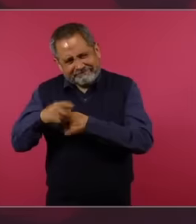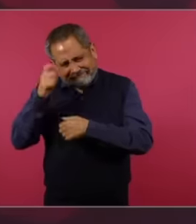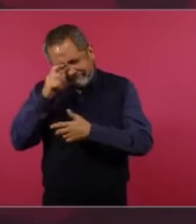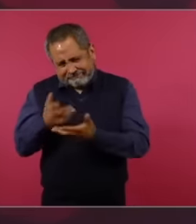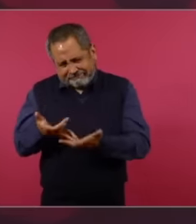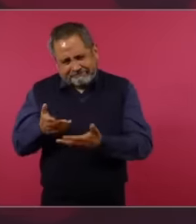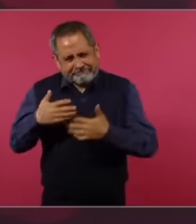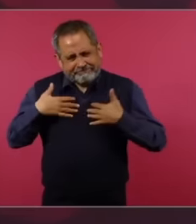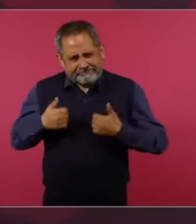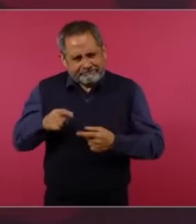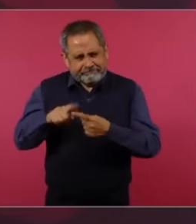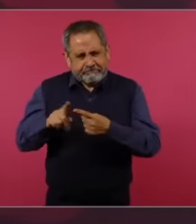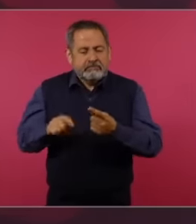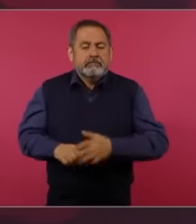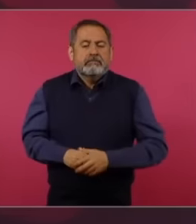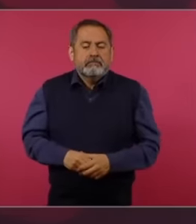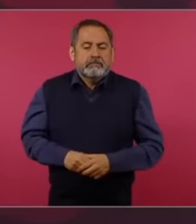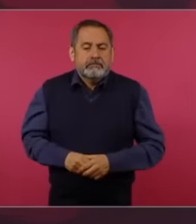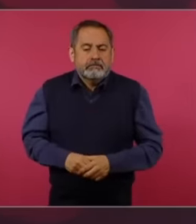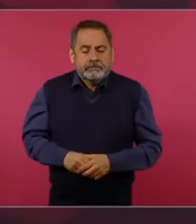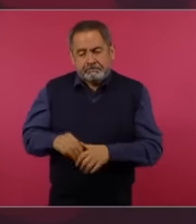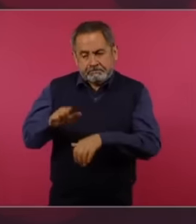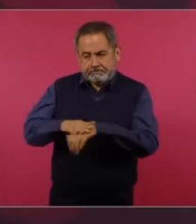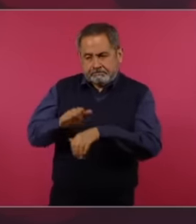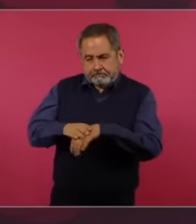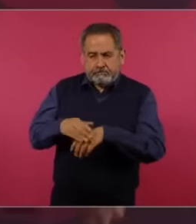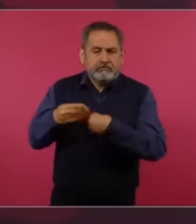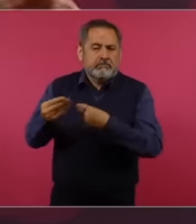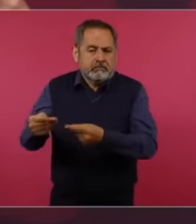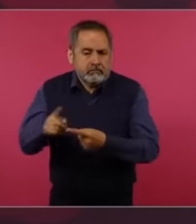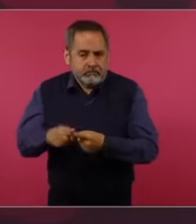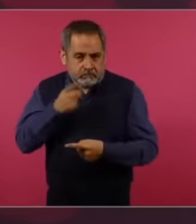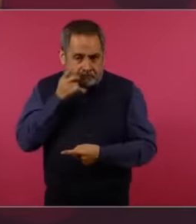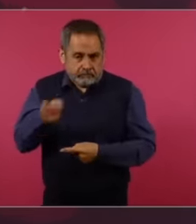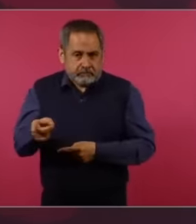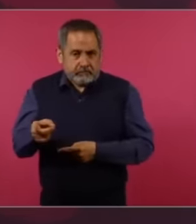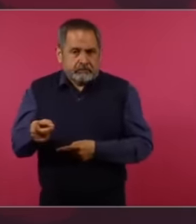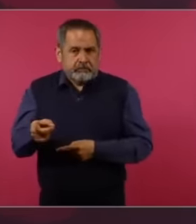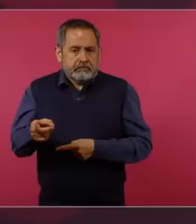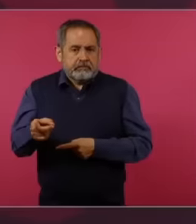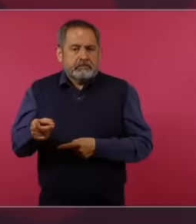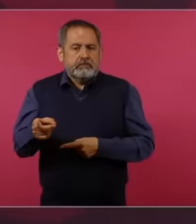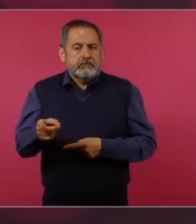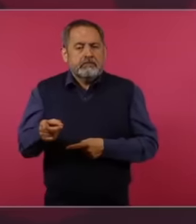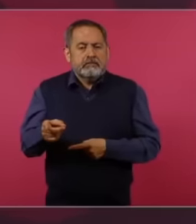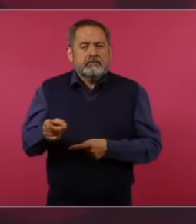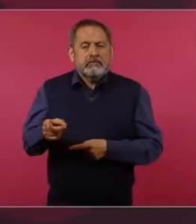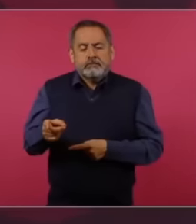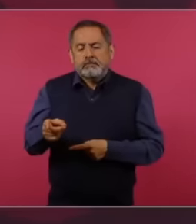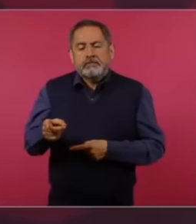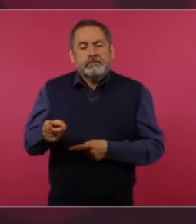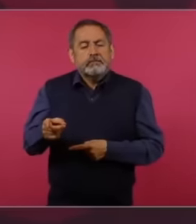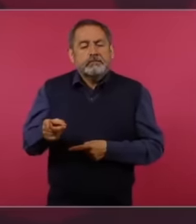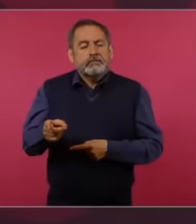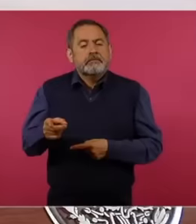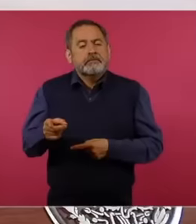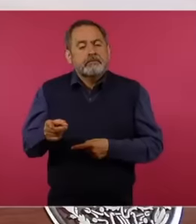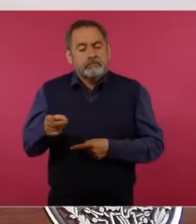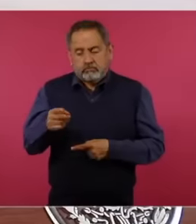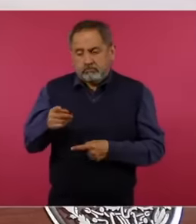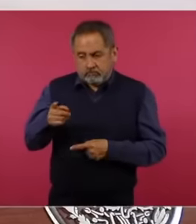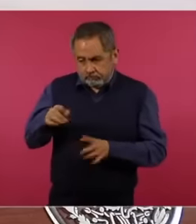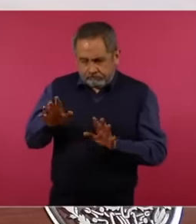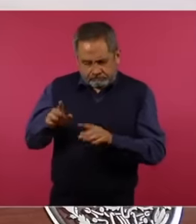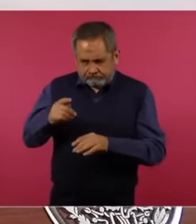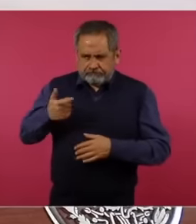y que se les planteaba, bueno, se les iba a pagar